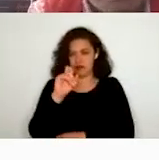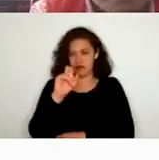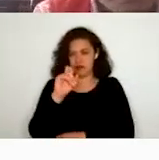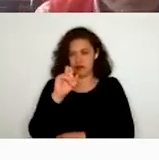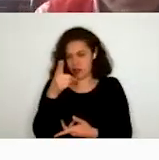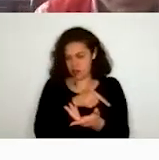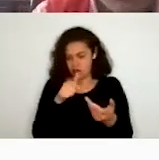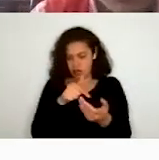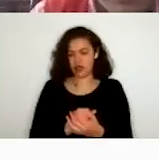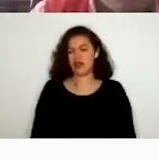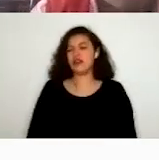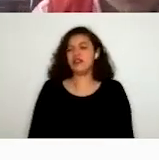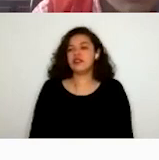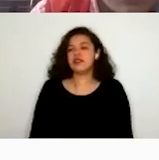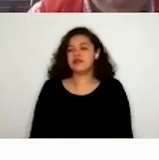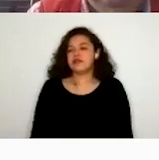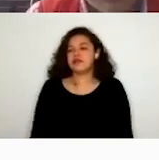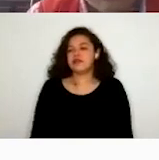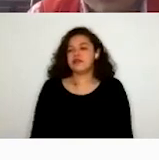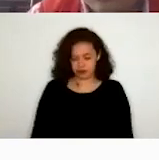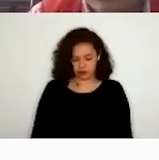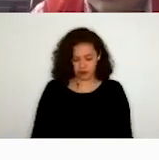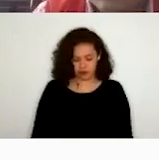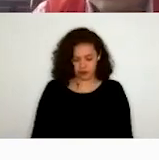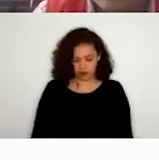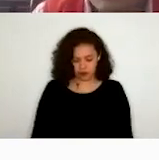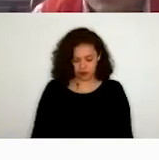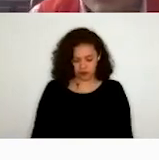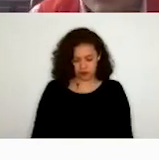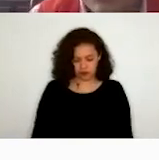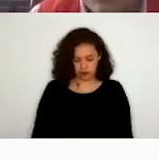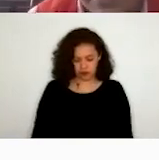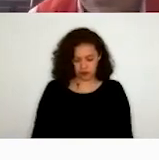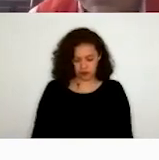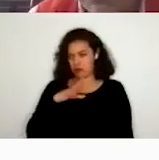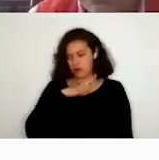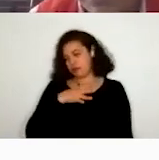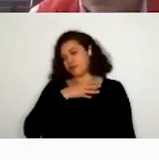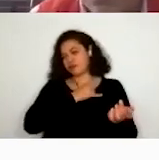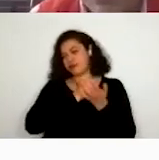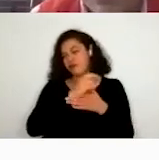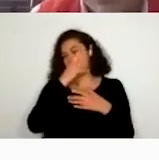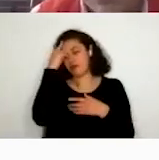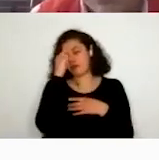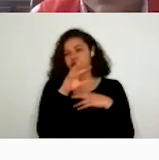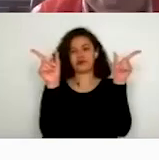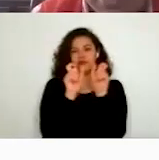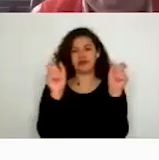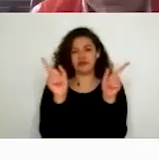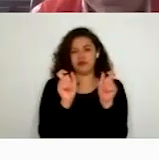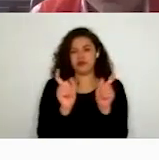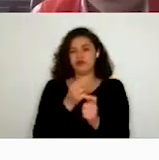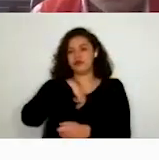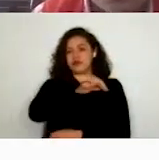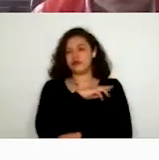inmueble. ¿Ok? Estas tareas críticas se definen a través del resumen que hicimos de nuestro análisis